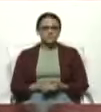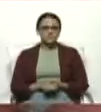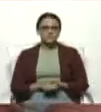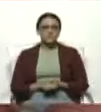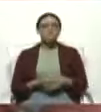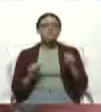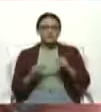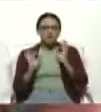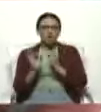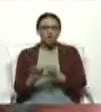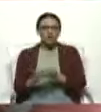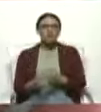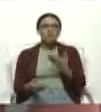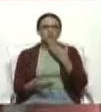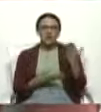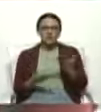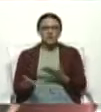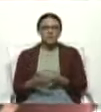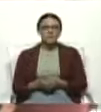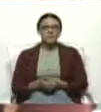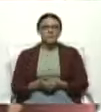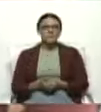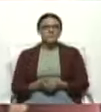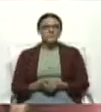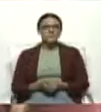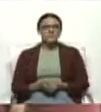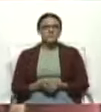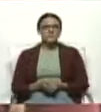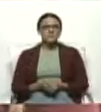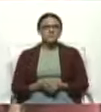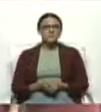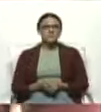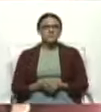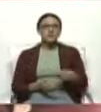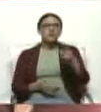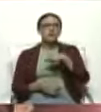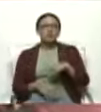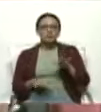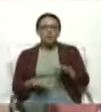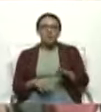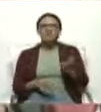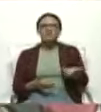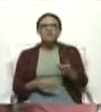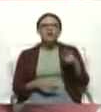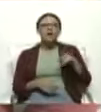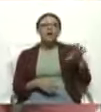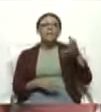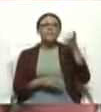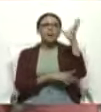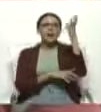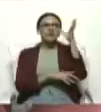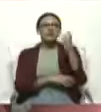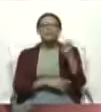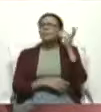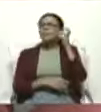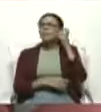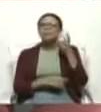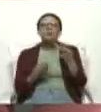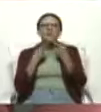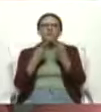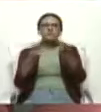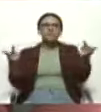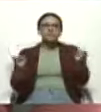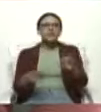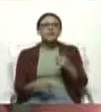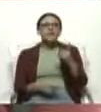Así es, Marilyn, gracias por el contacto informativo que establecemos a esta hora desde la Plaza de Parque Carabobo y de inmediato vamos a escuchar declaraciones del fiscal